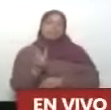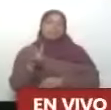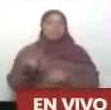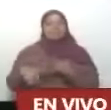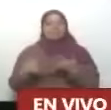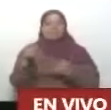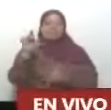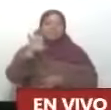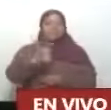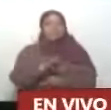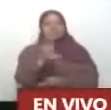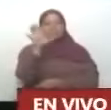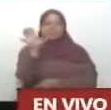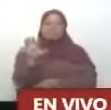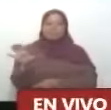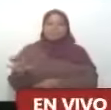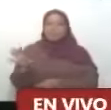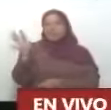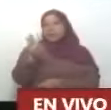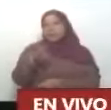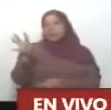brilla desde el Esequibo.